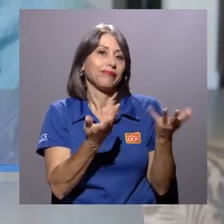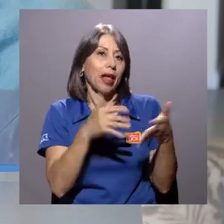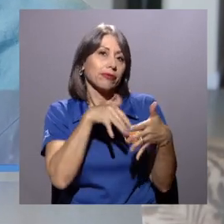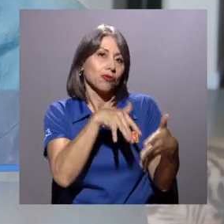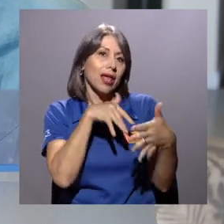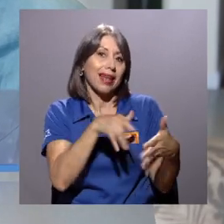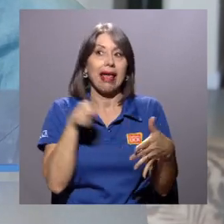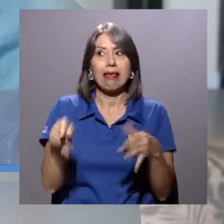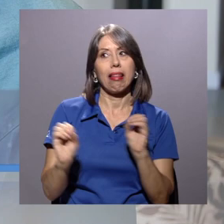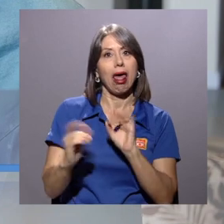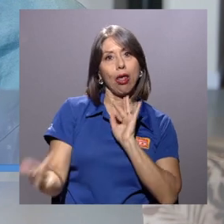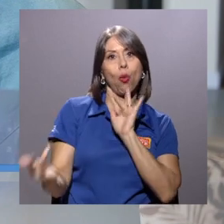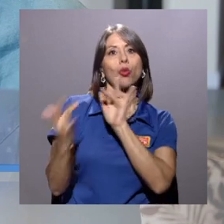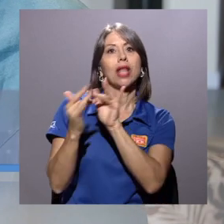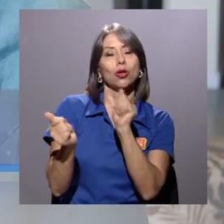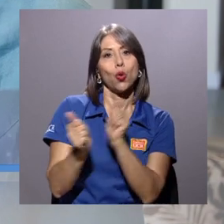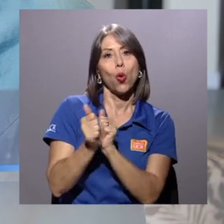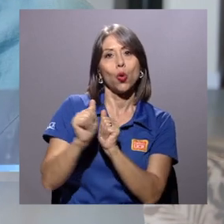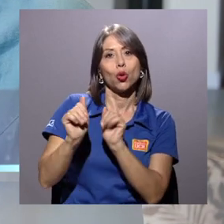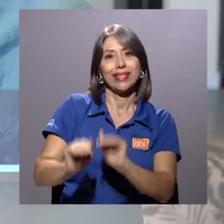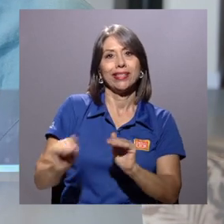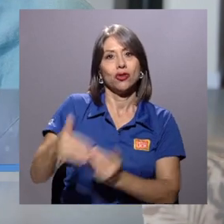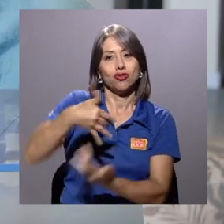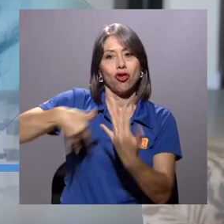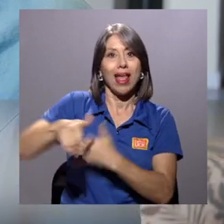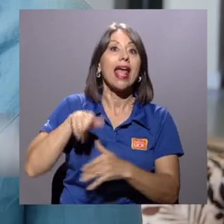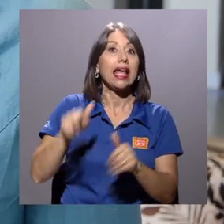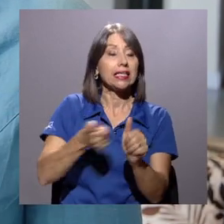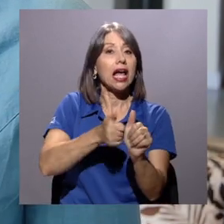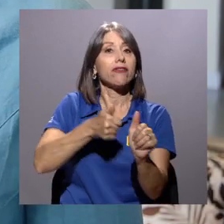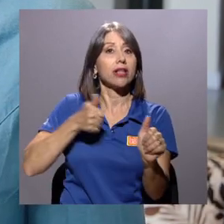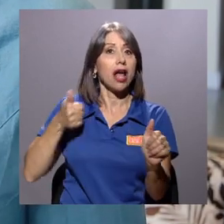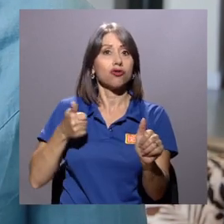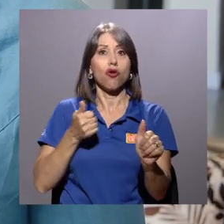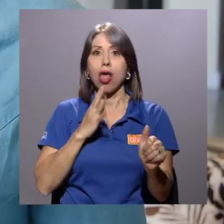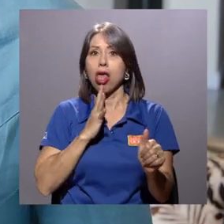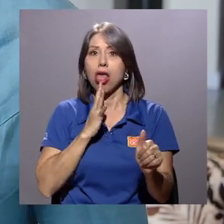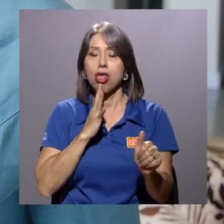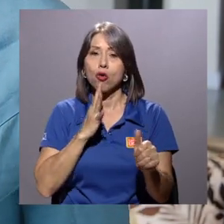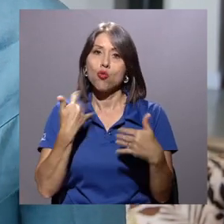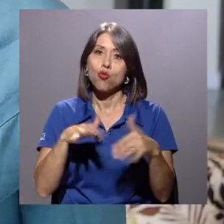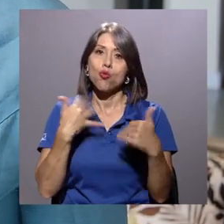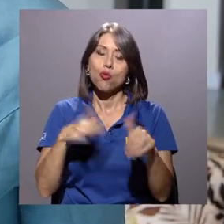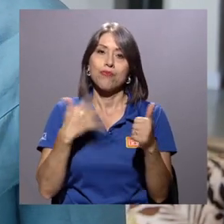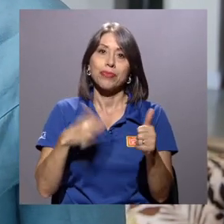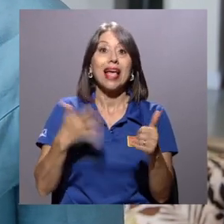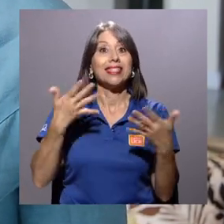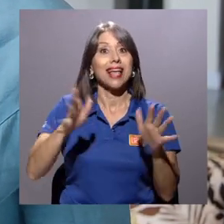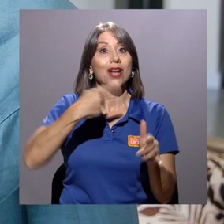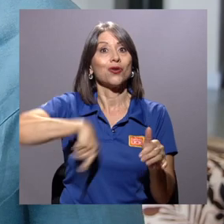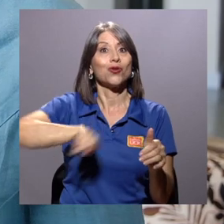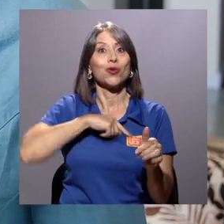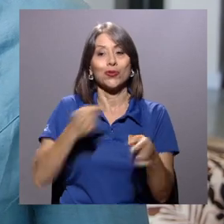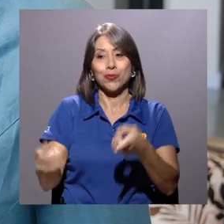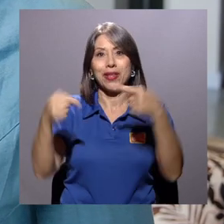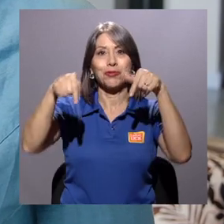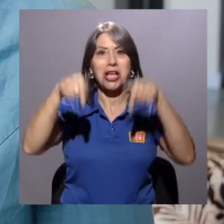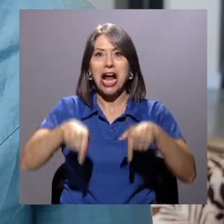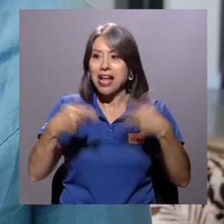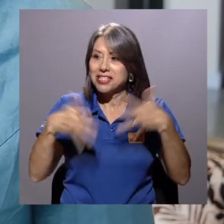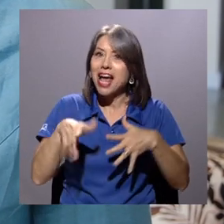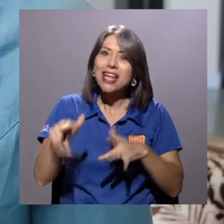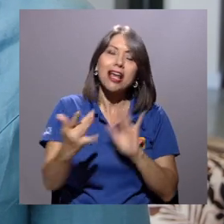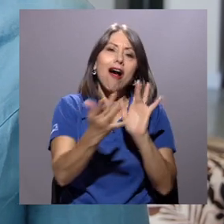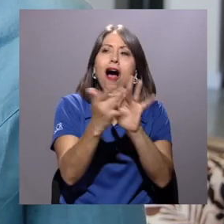chiquitos. Ella tiene un retraso en el lenguaje bastante severo. A la hora de que nosotros nos vinimos para acá y ella empezó a relacionarse